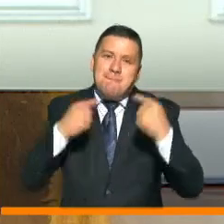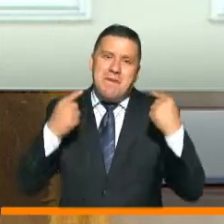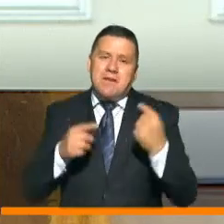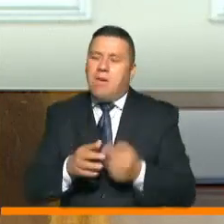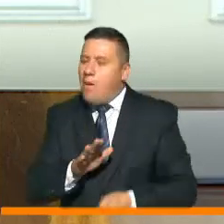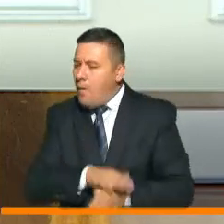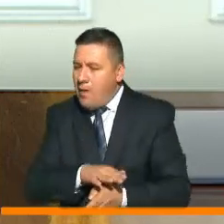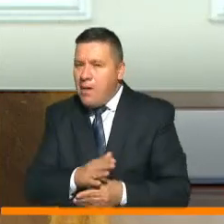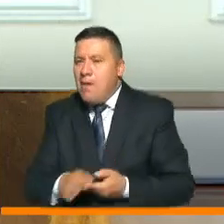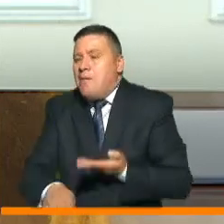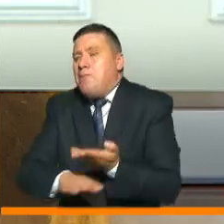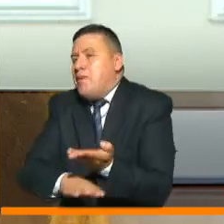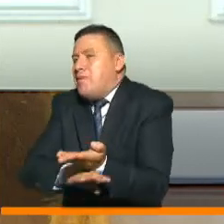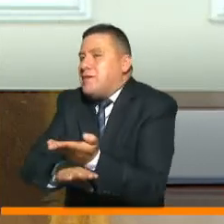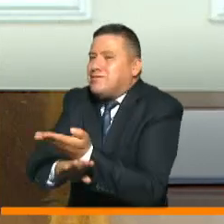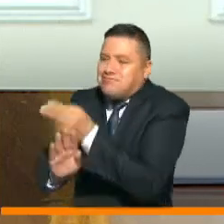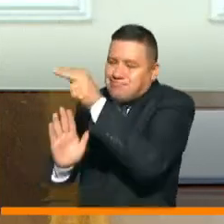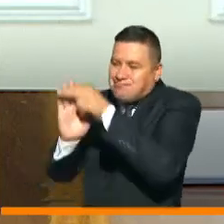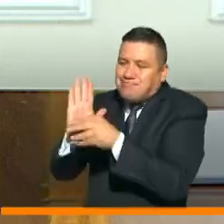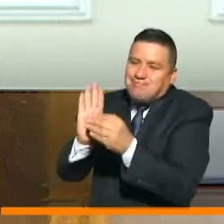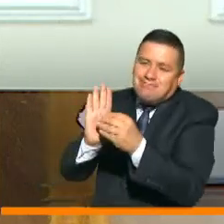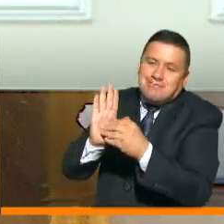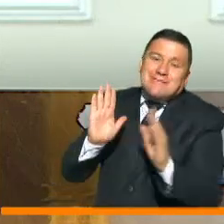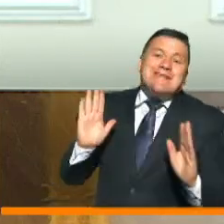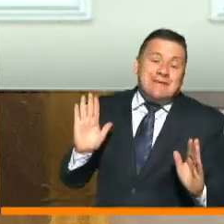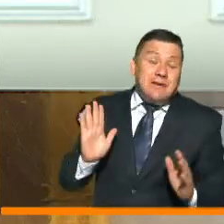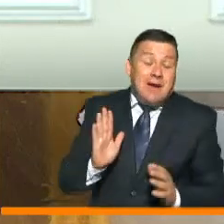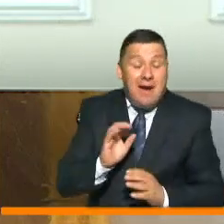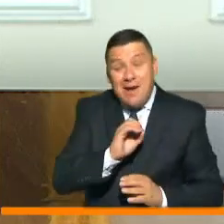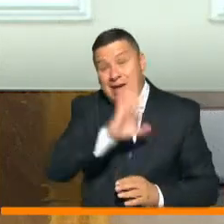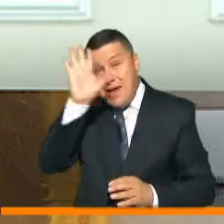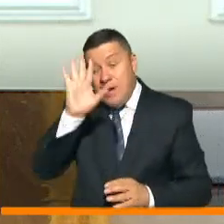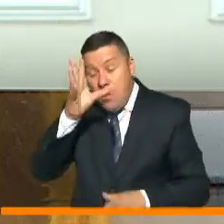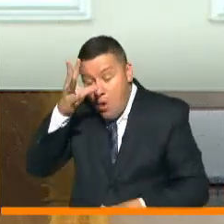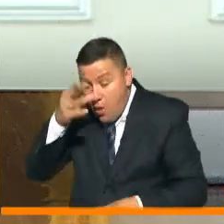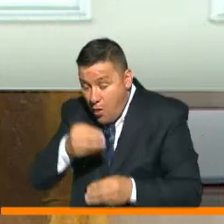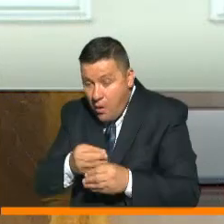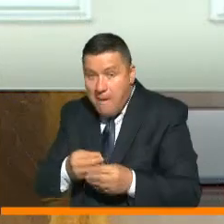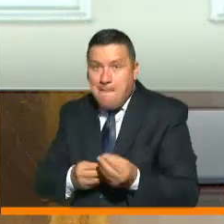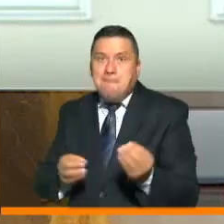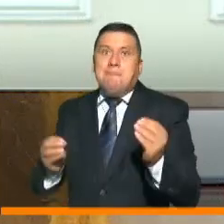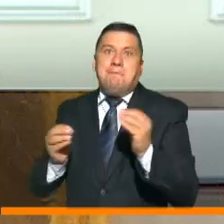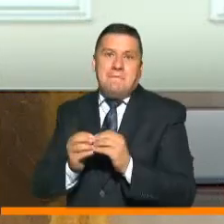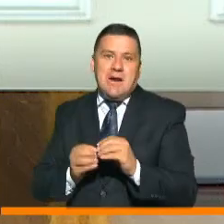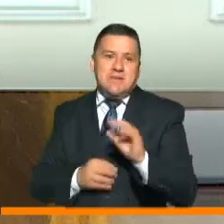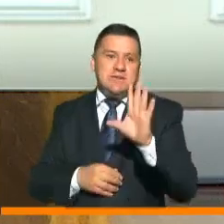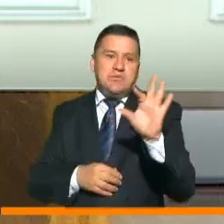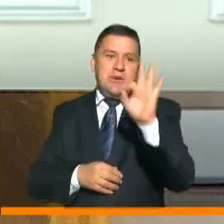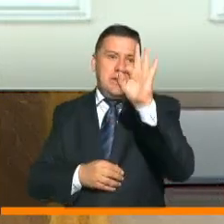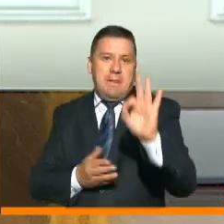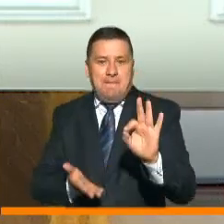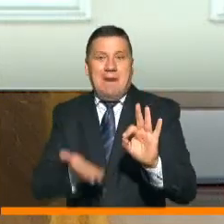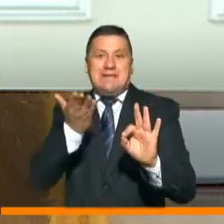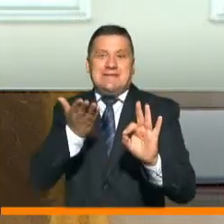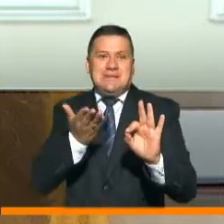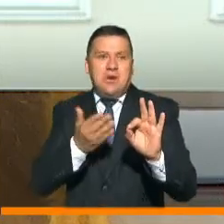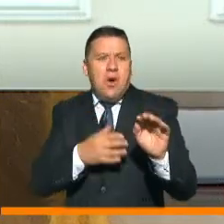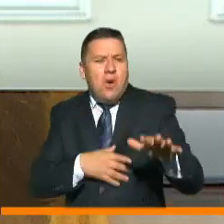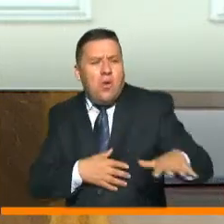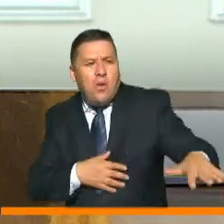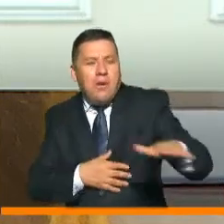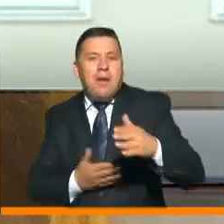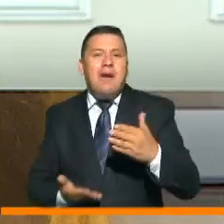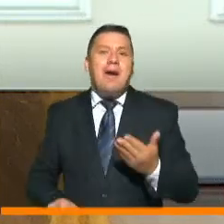queremos plantearnos y, por supuesto, eso nos llevaría a cubrir mucho más del 50%. Obviamente,